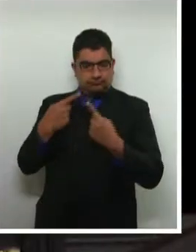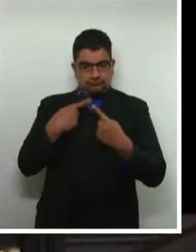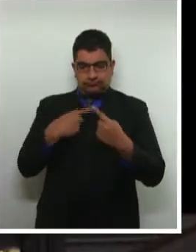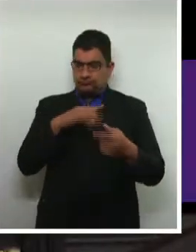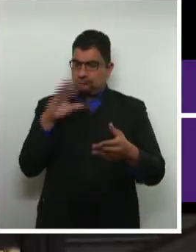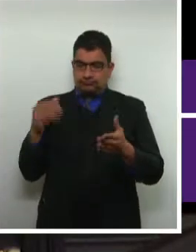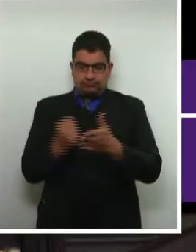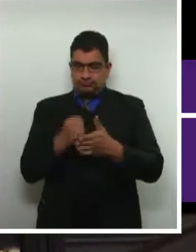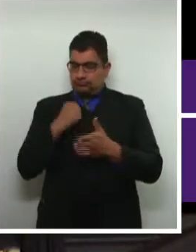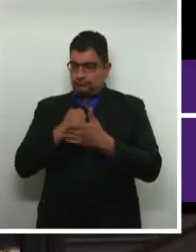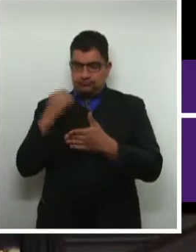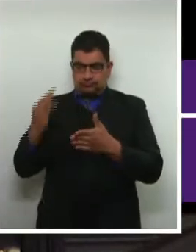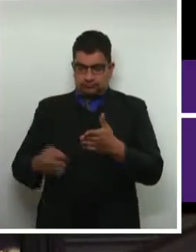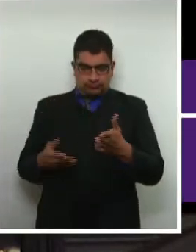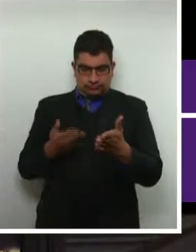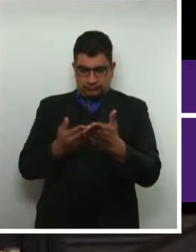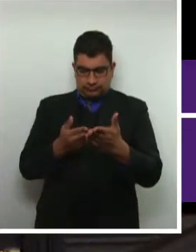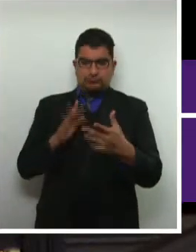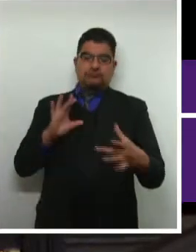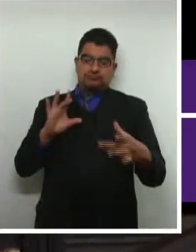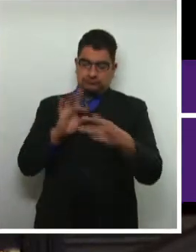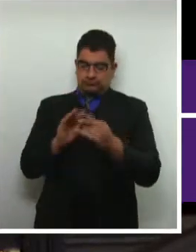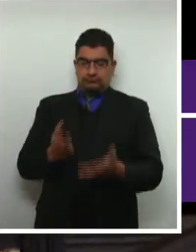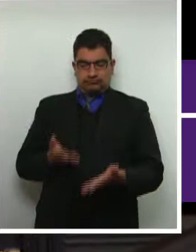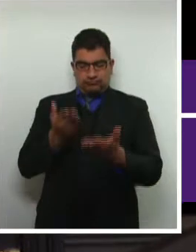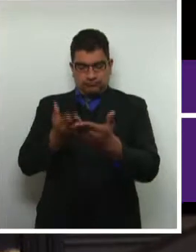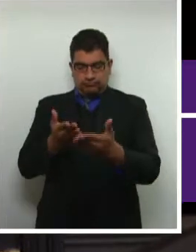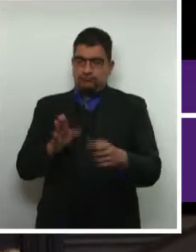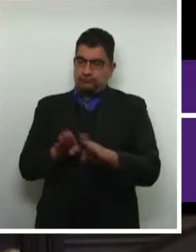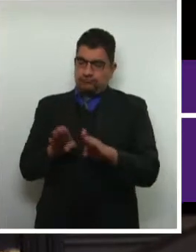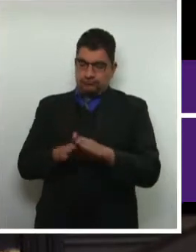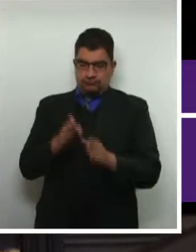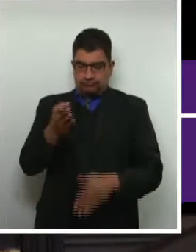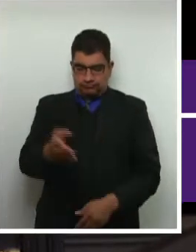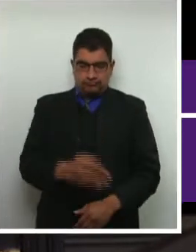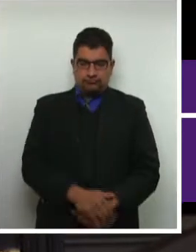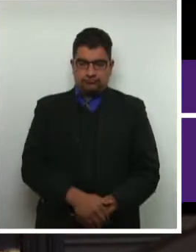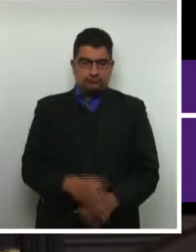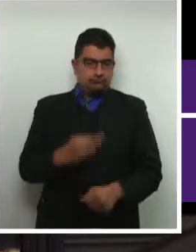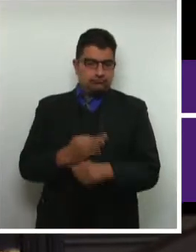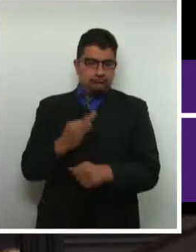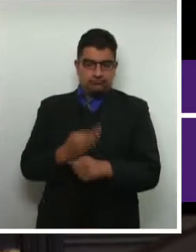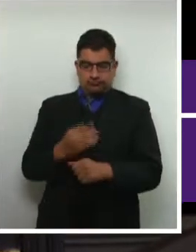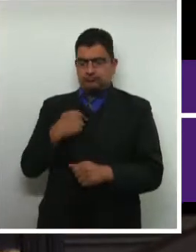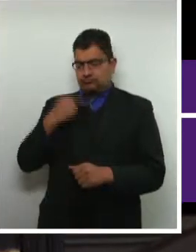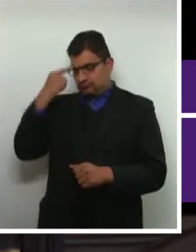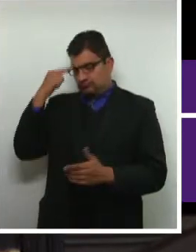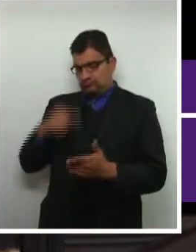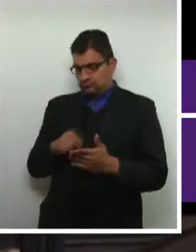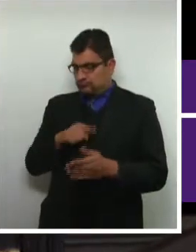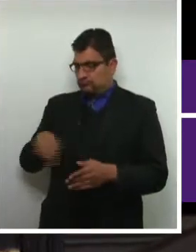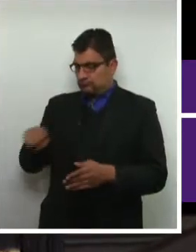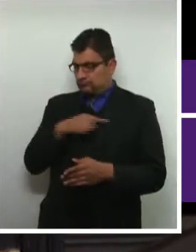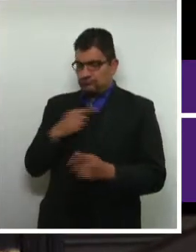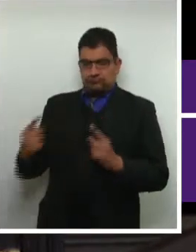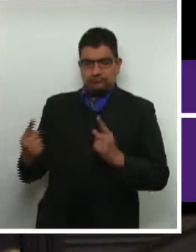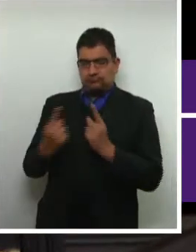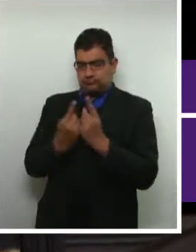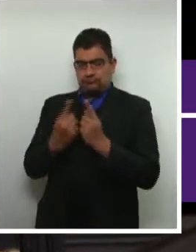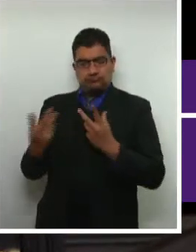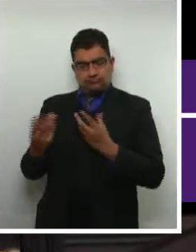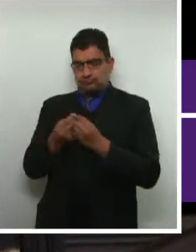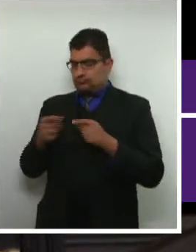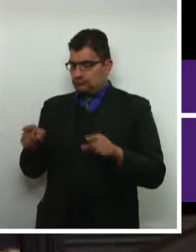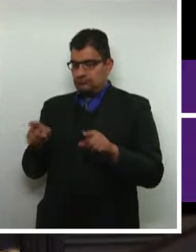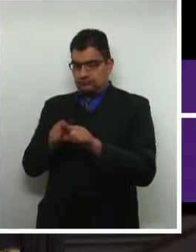tiene relación con lo que voy a proponerles ahora. Yo coincido con lo que expusieron aquí